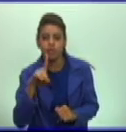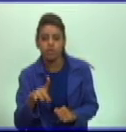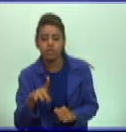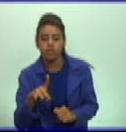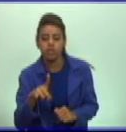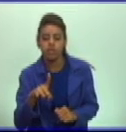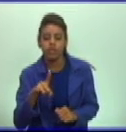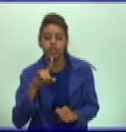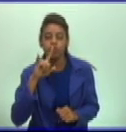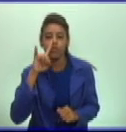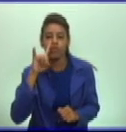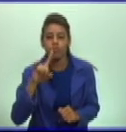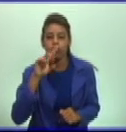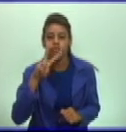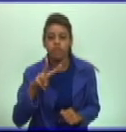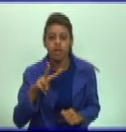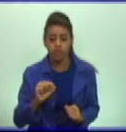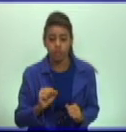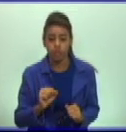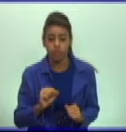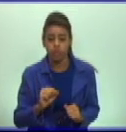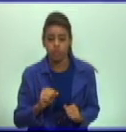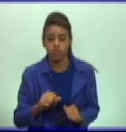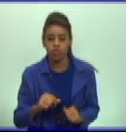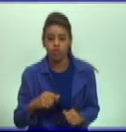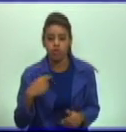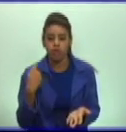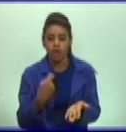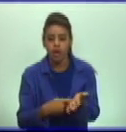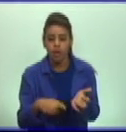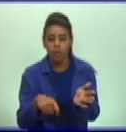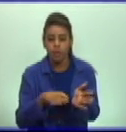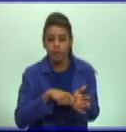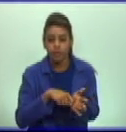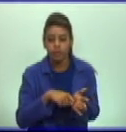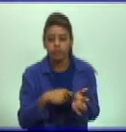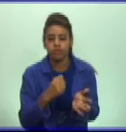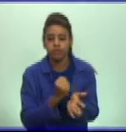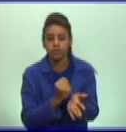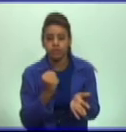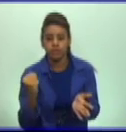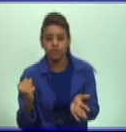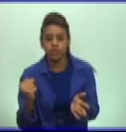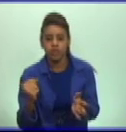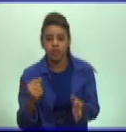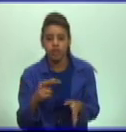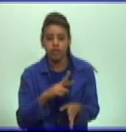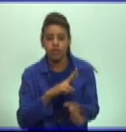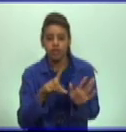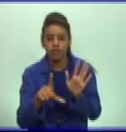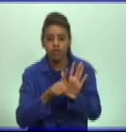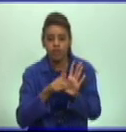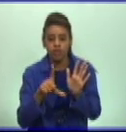ley Torricelli con el objetivo de asfixiar por hambre al pueblo y lograr que la juventud